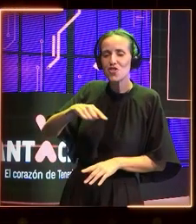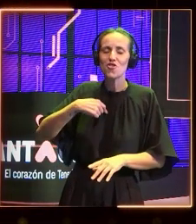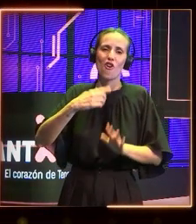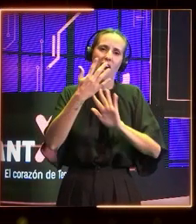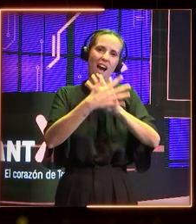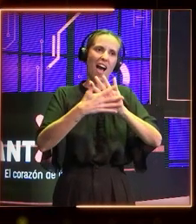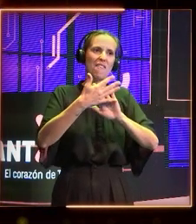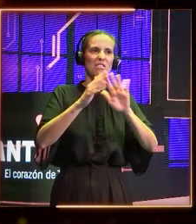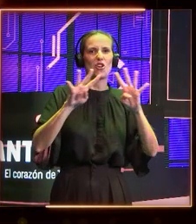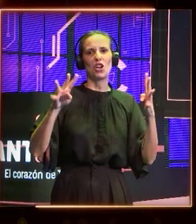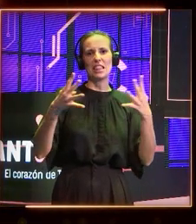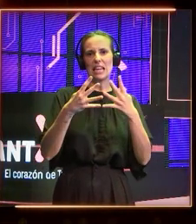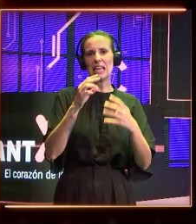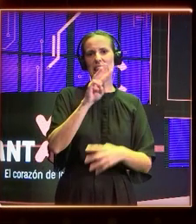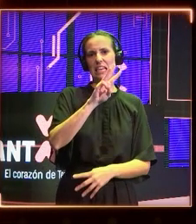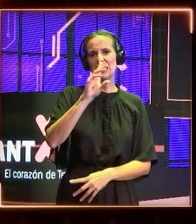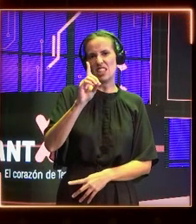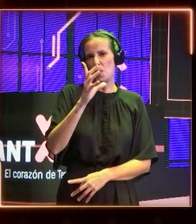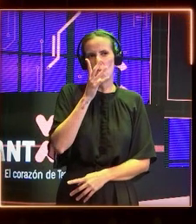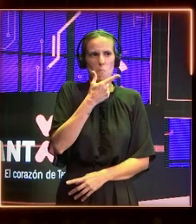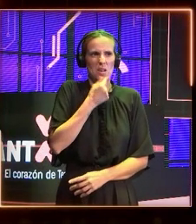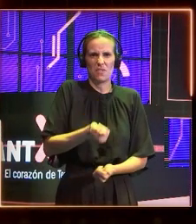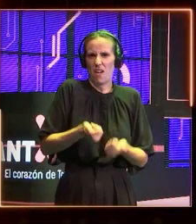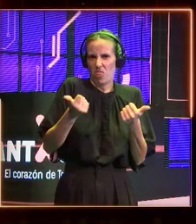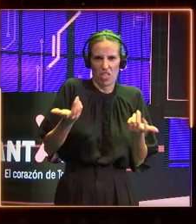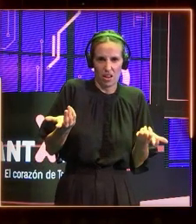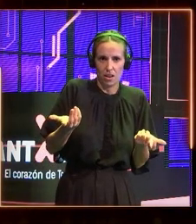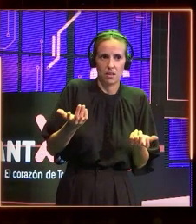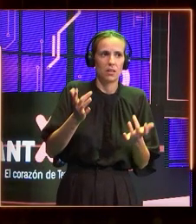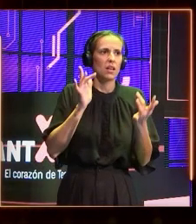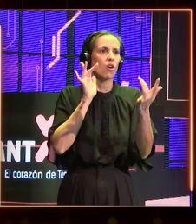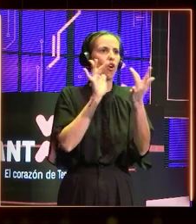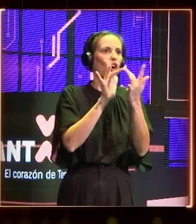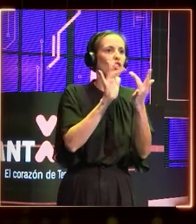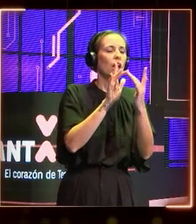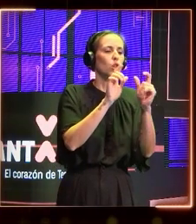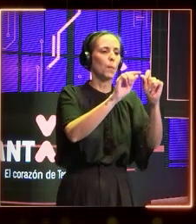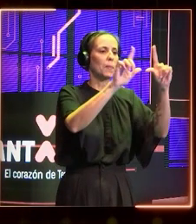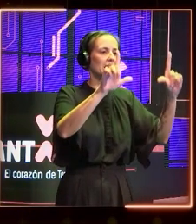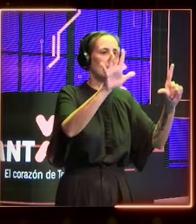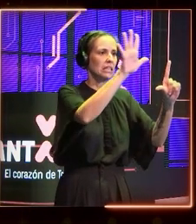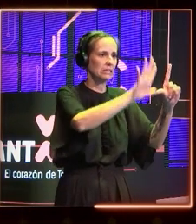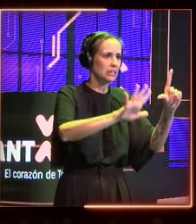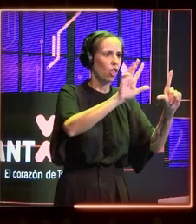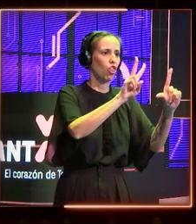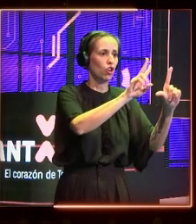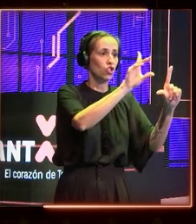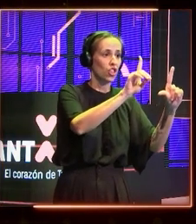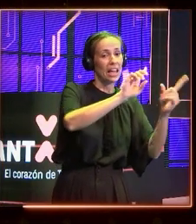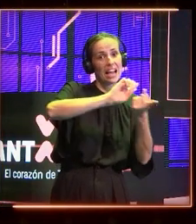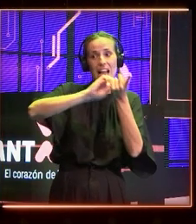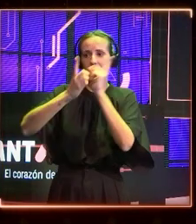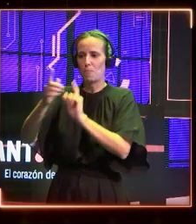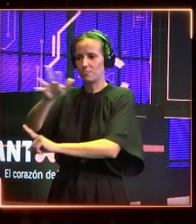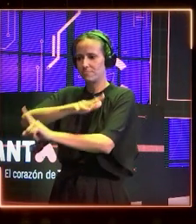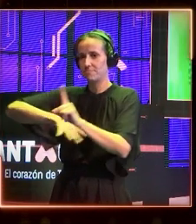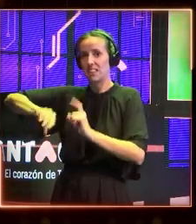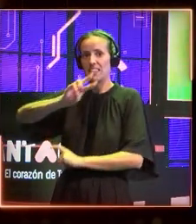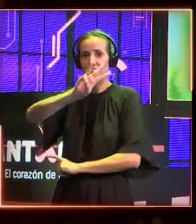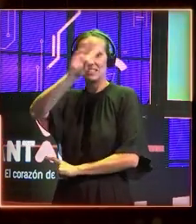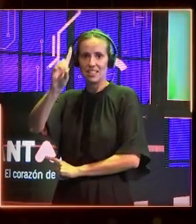3D porque creo que es que es lo más sencillo no cómo pasamos de relacionarnos en pantallas planas 2D a estos ecosistemas tridimensionales que hemos